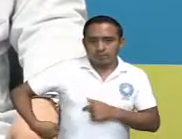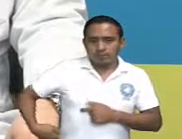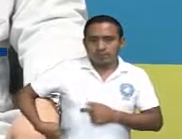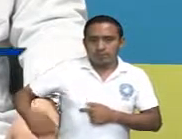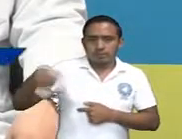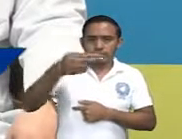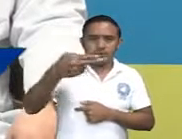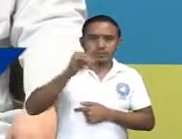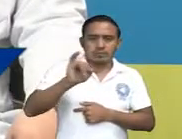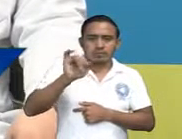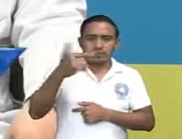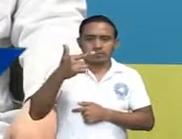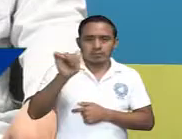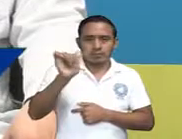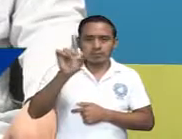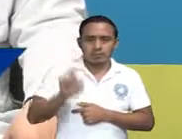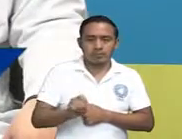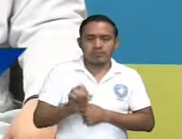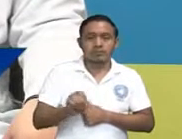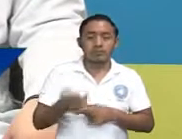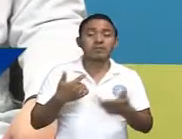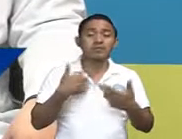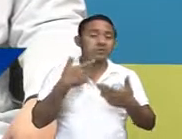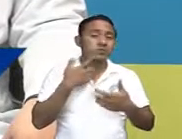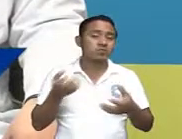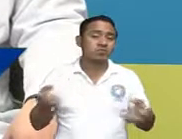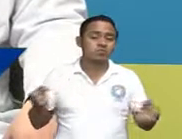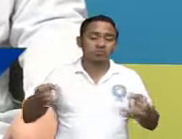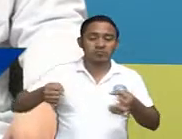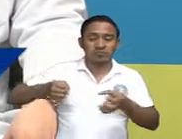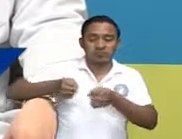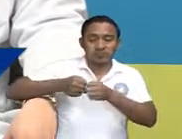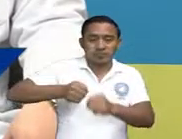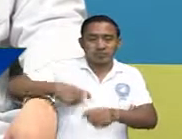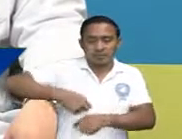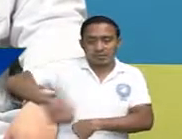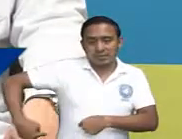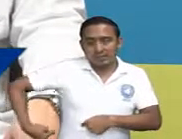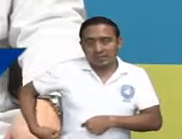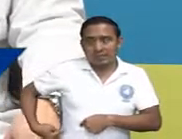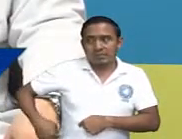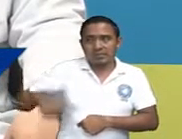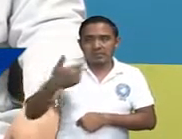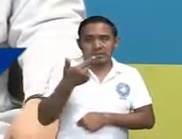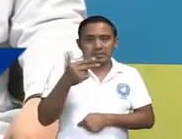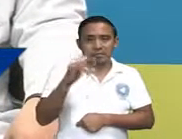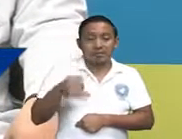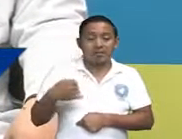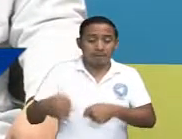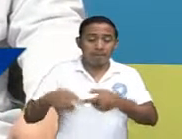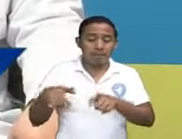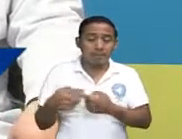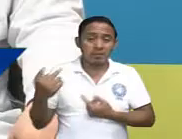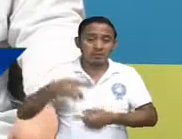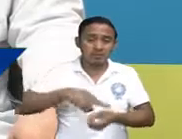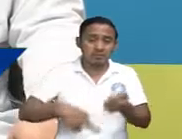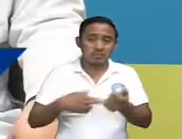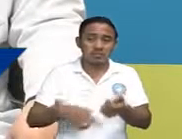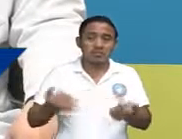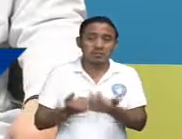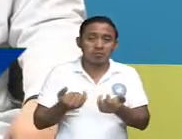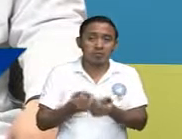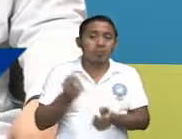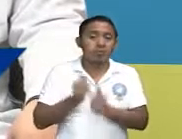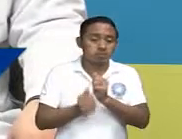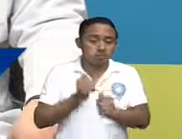Porque aparte de que tiene tapado el flujo sanguíneo venoso hacia el hígado y hace propenso el sangrado, también tienen problemas de